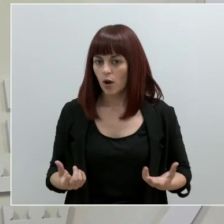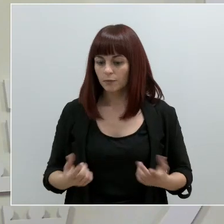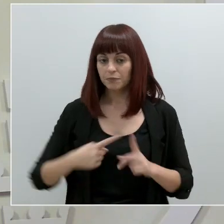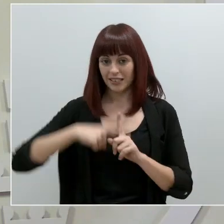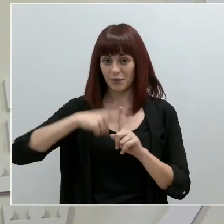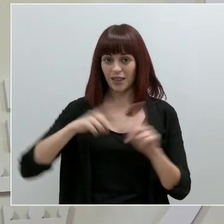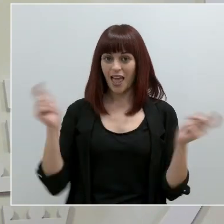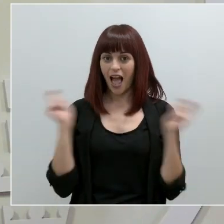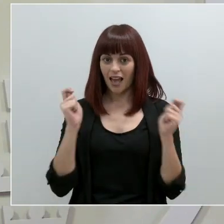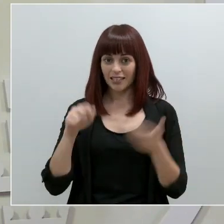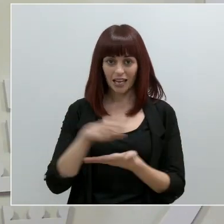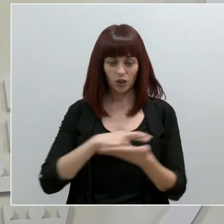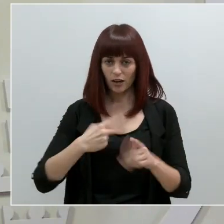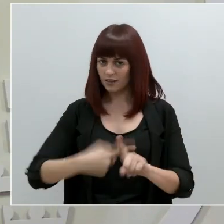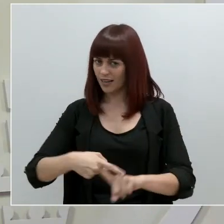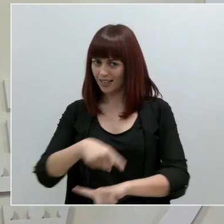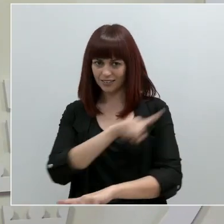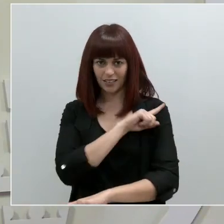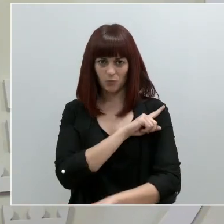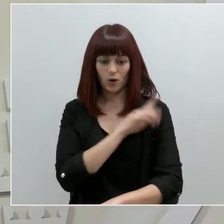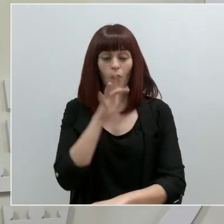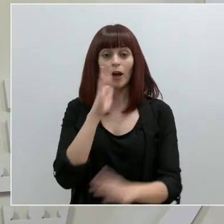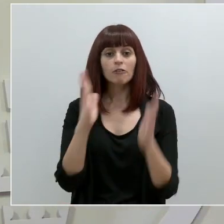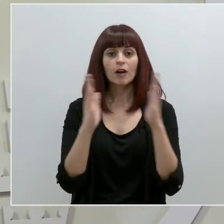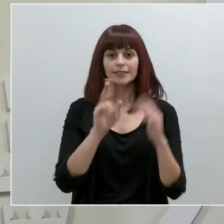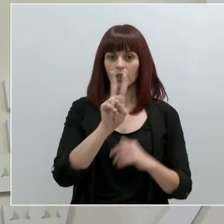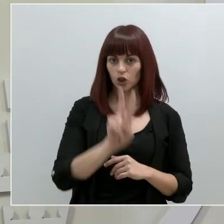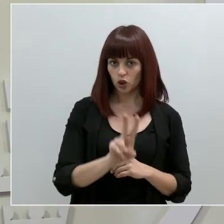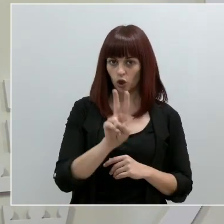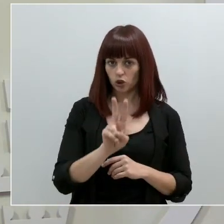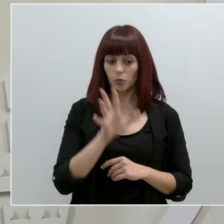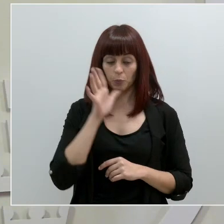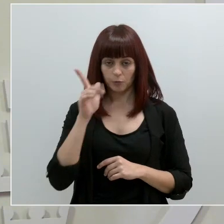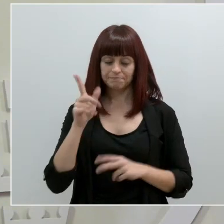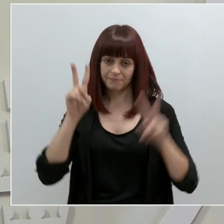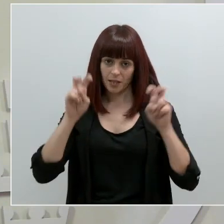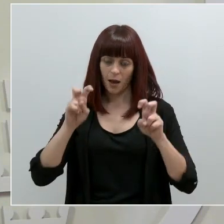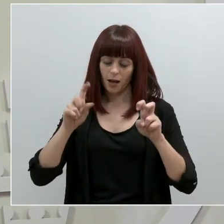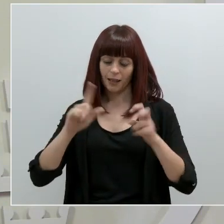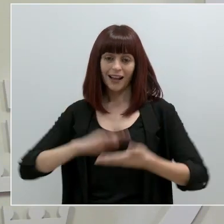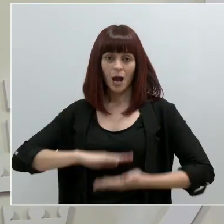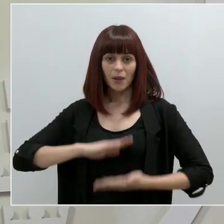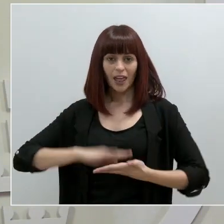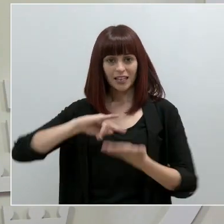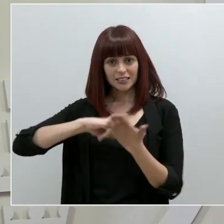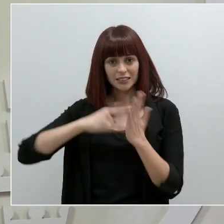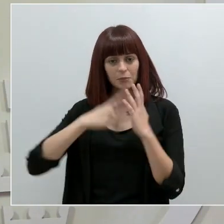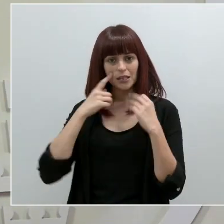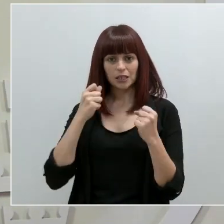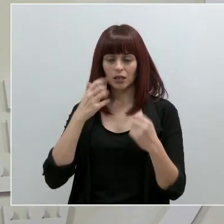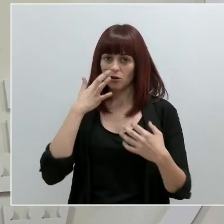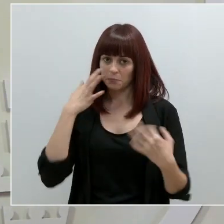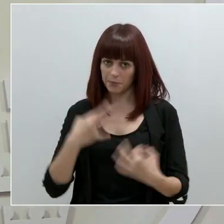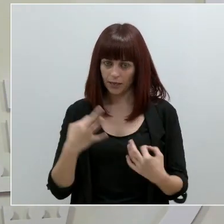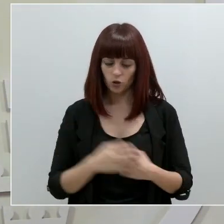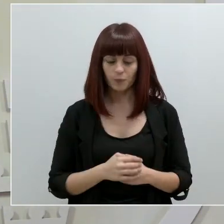alerta regional sigue siendo extremo dentro de un escenario de fase 2 en el que peligra la capacidad del sistema sanitario y en el que 40 de